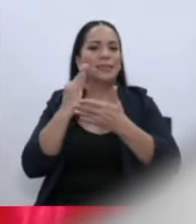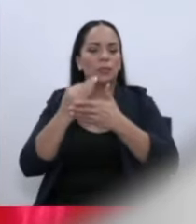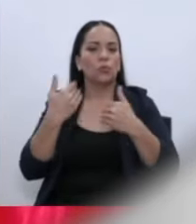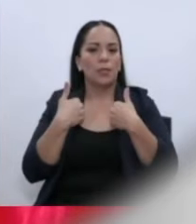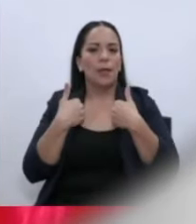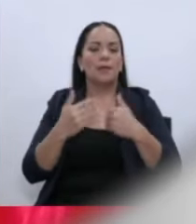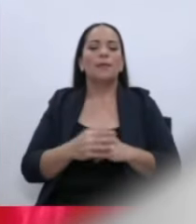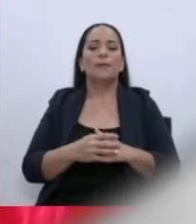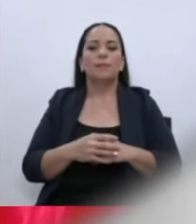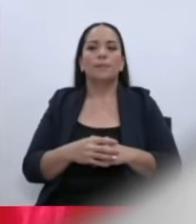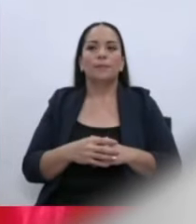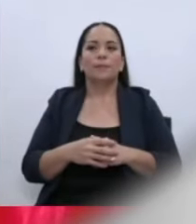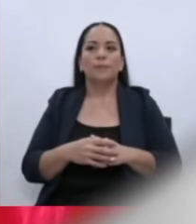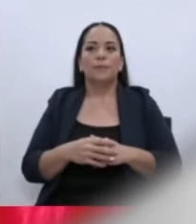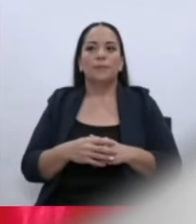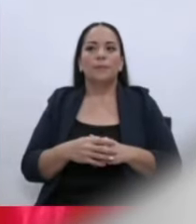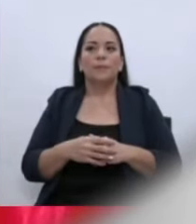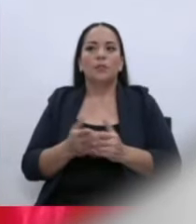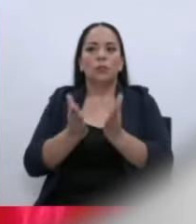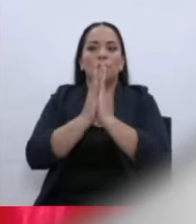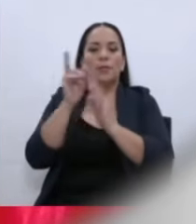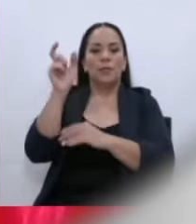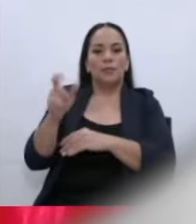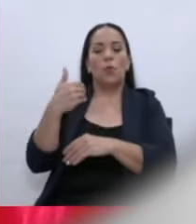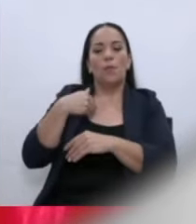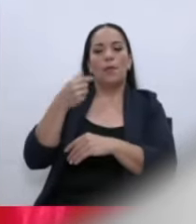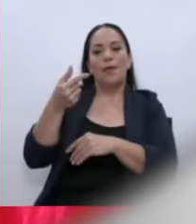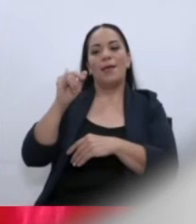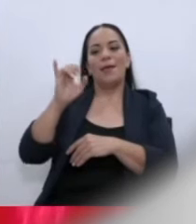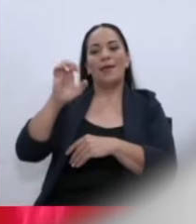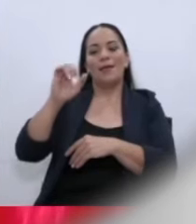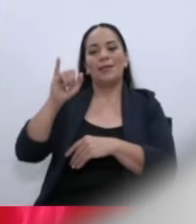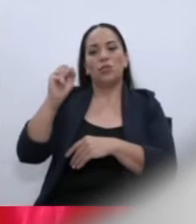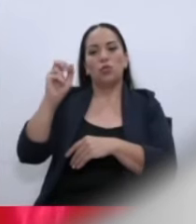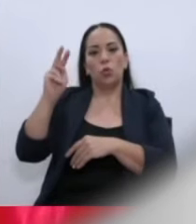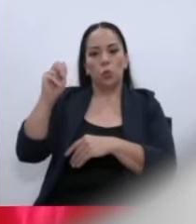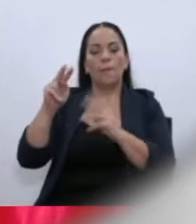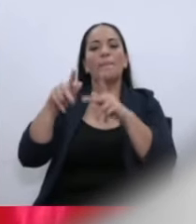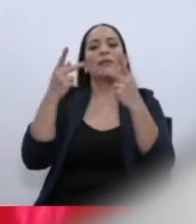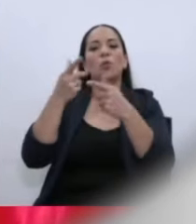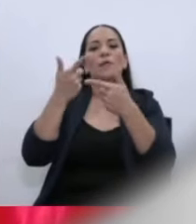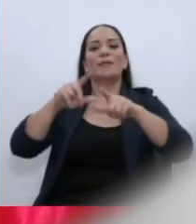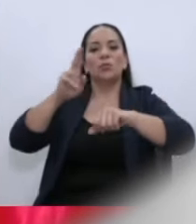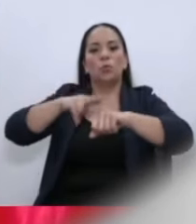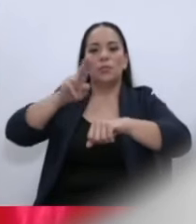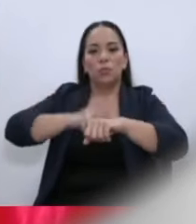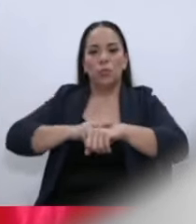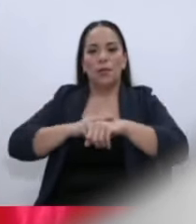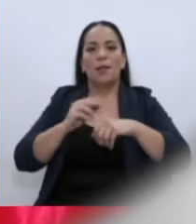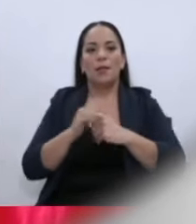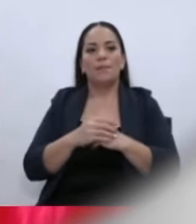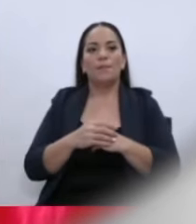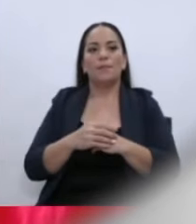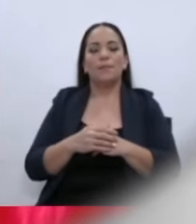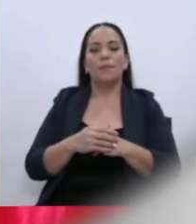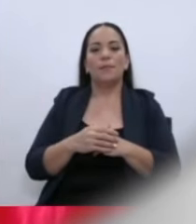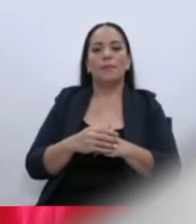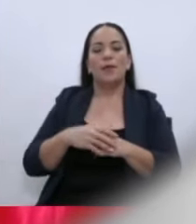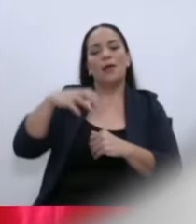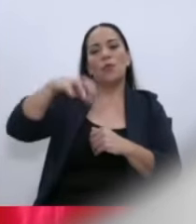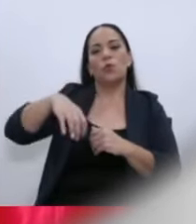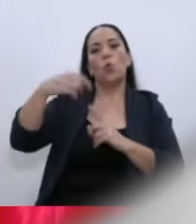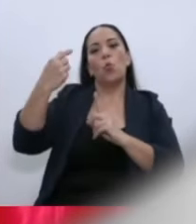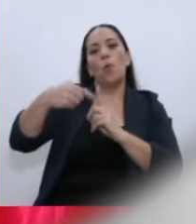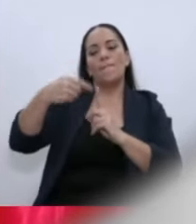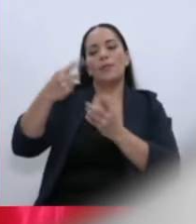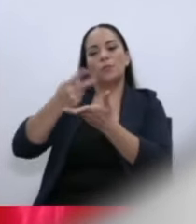de la solicitud de Gayson Valverde del Partido de Liberación Nacional, Cantón de Guápiles, provincia de